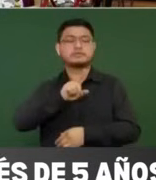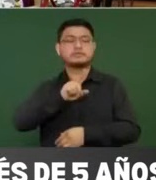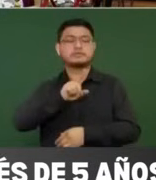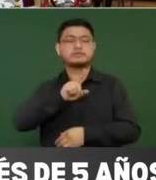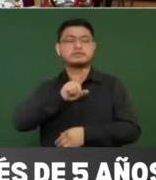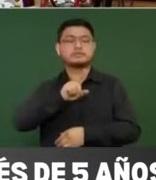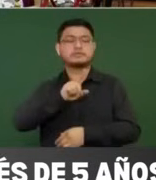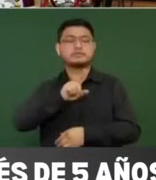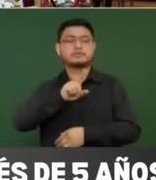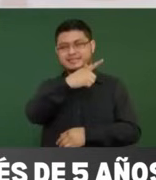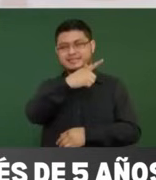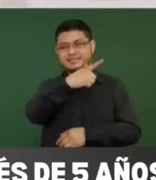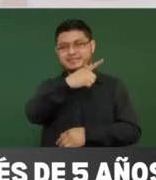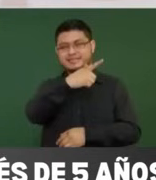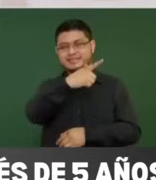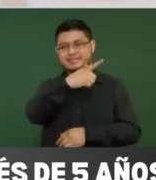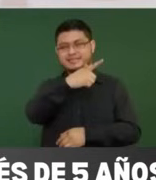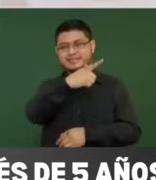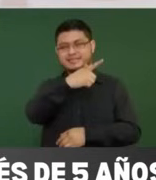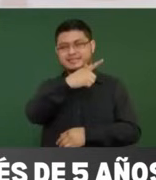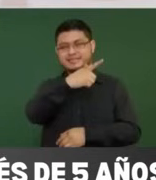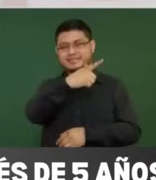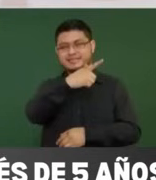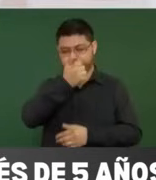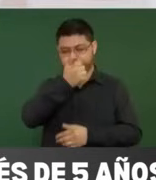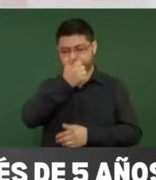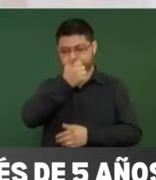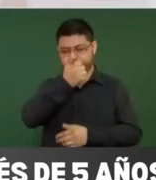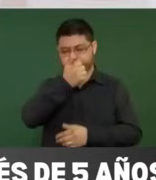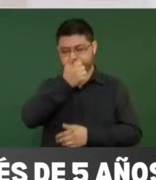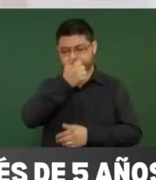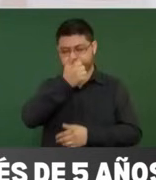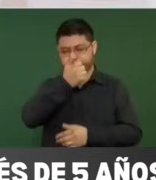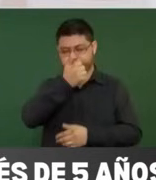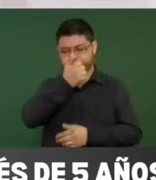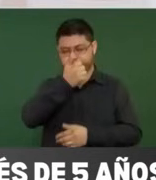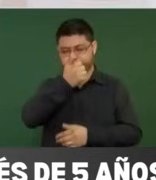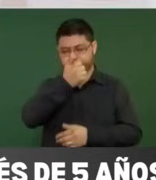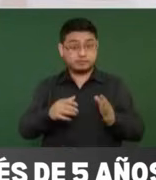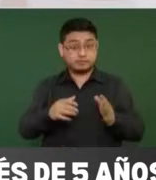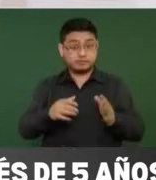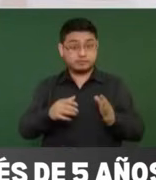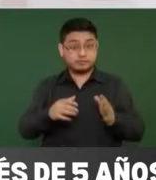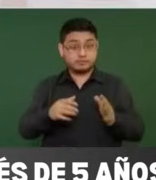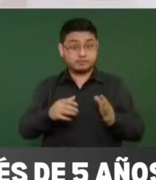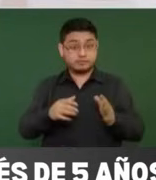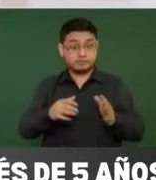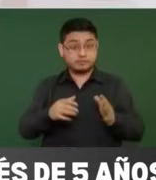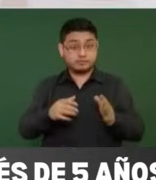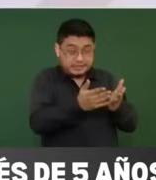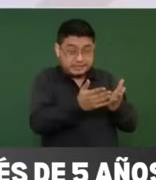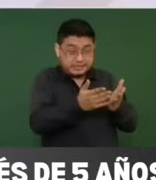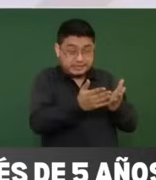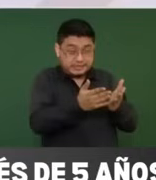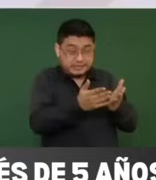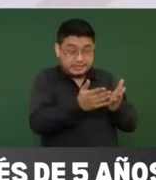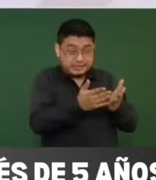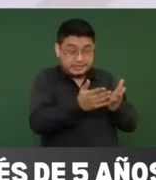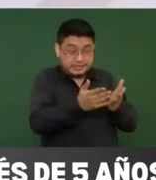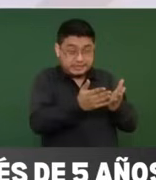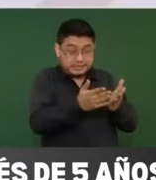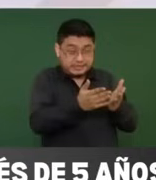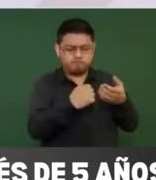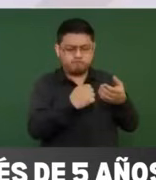62,775 alumnos. Se concluyeron los nuevos contenidos de libros de texto con